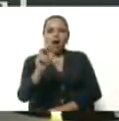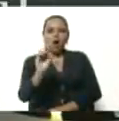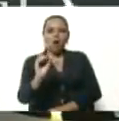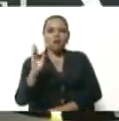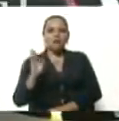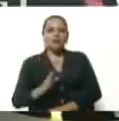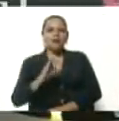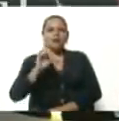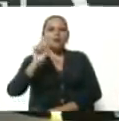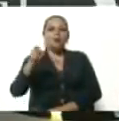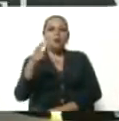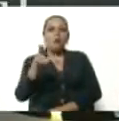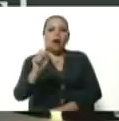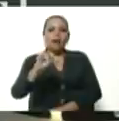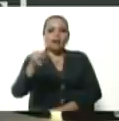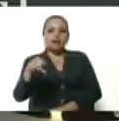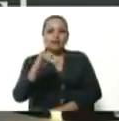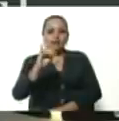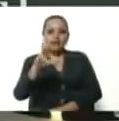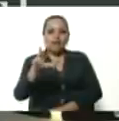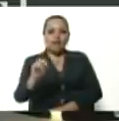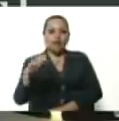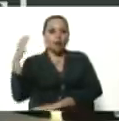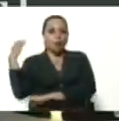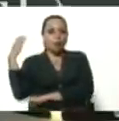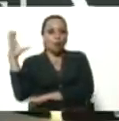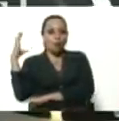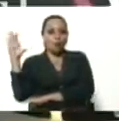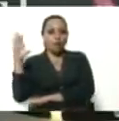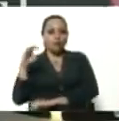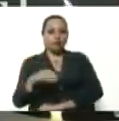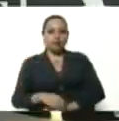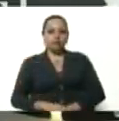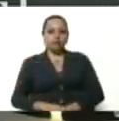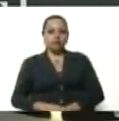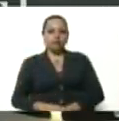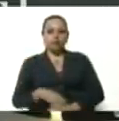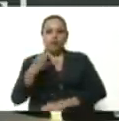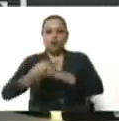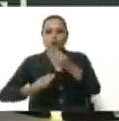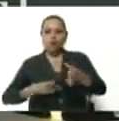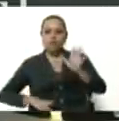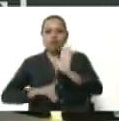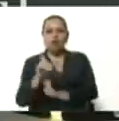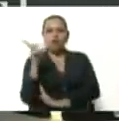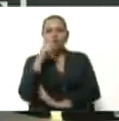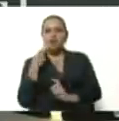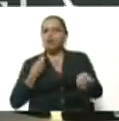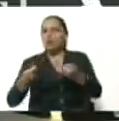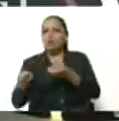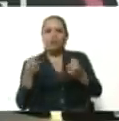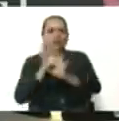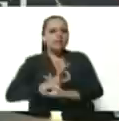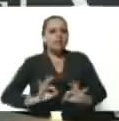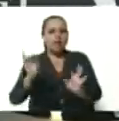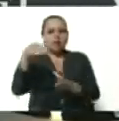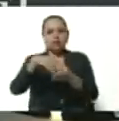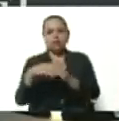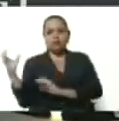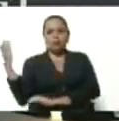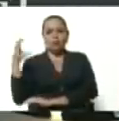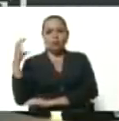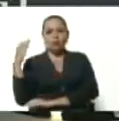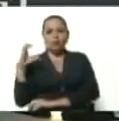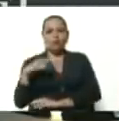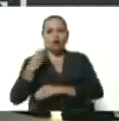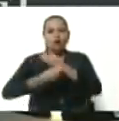colombiano. Como el virus colombiano, bueno, se desarrolla sin control allá en territorio colombiano.